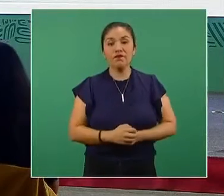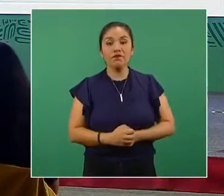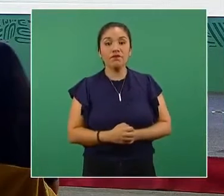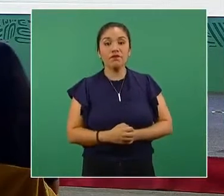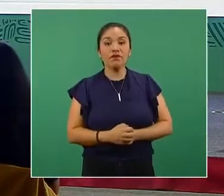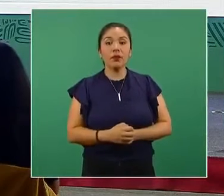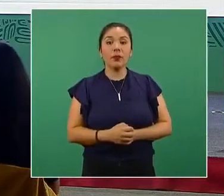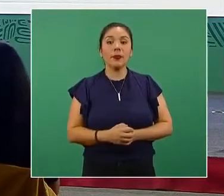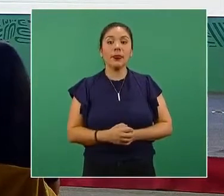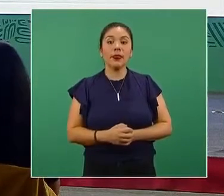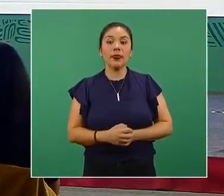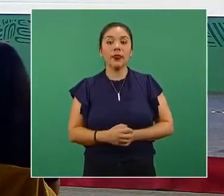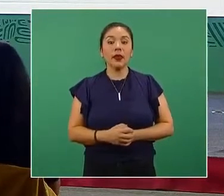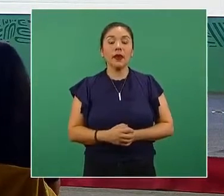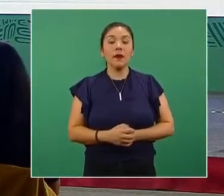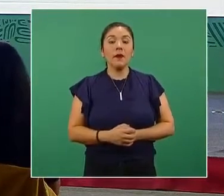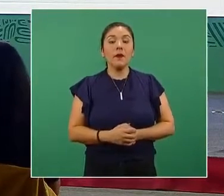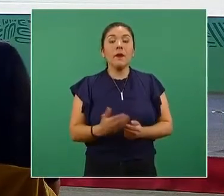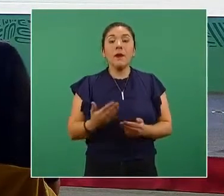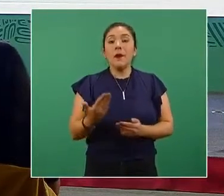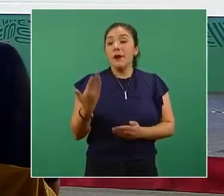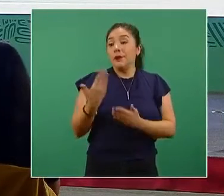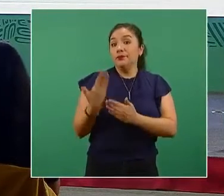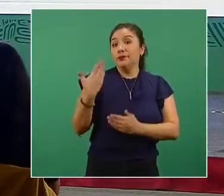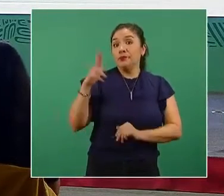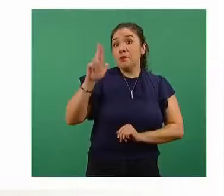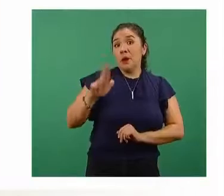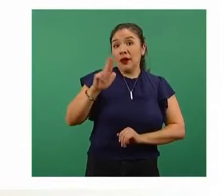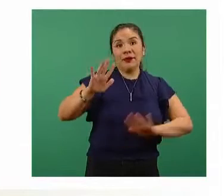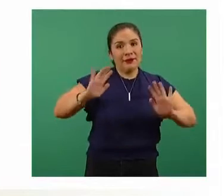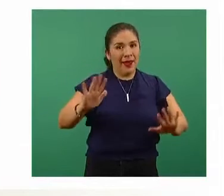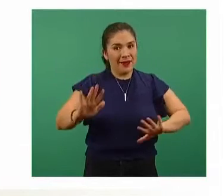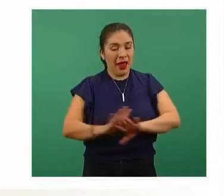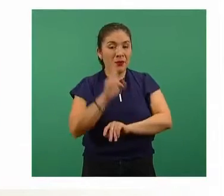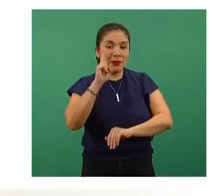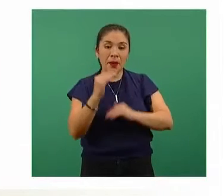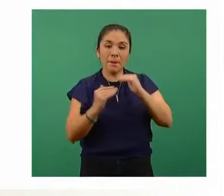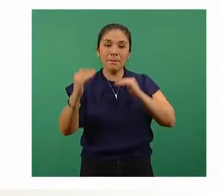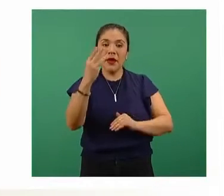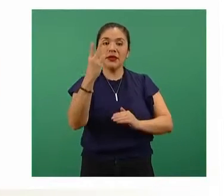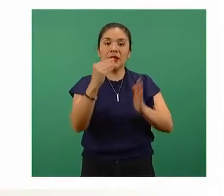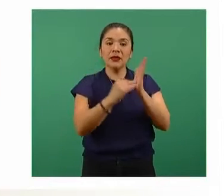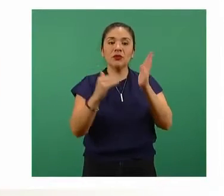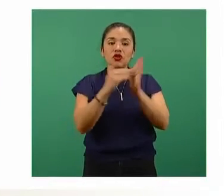la distribución. El martes cambió, subieron a estos